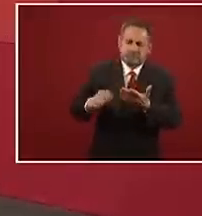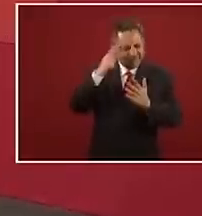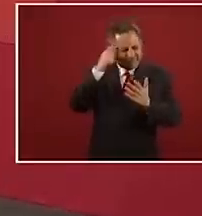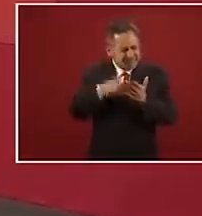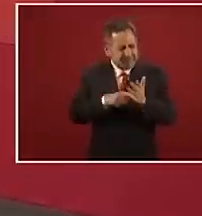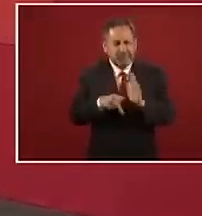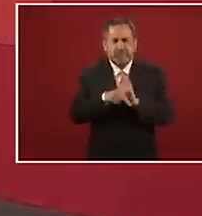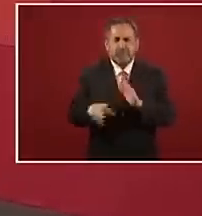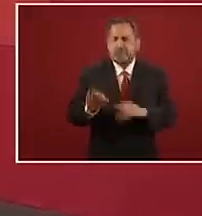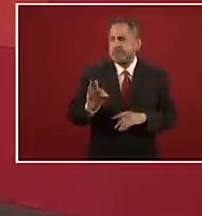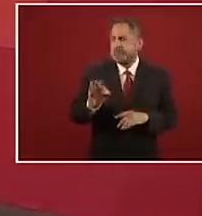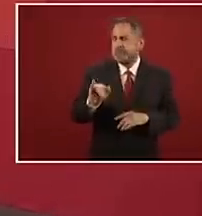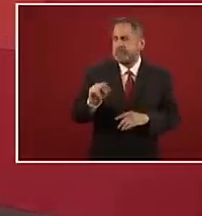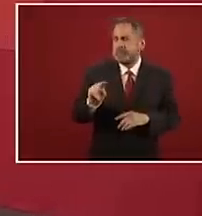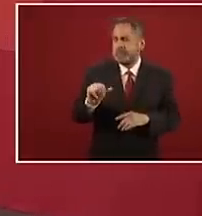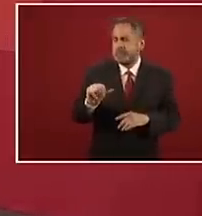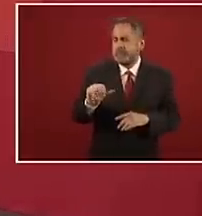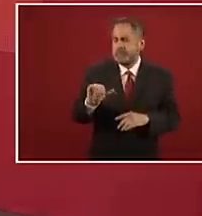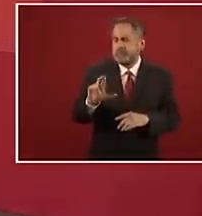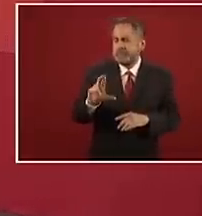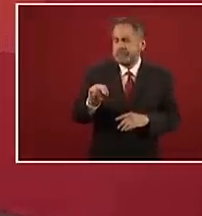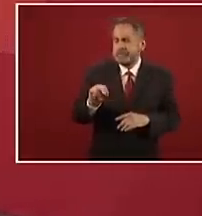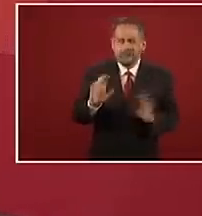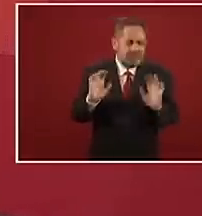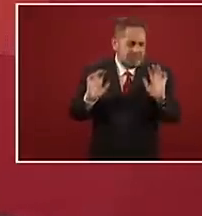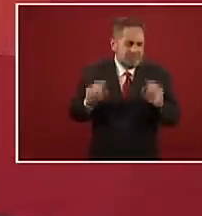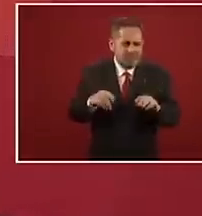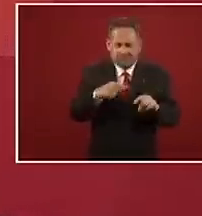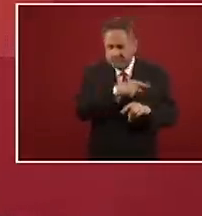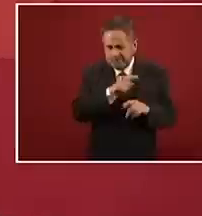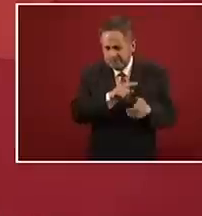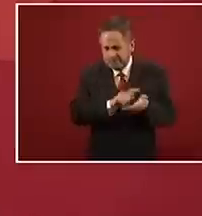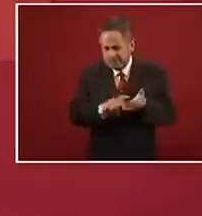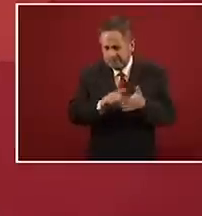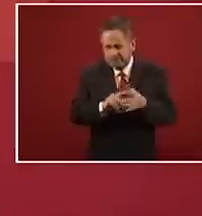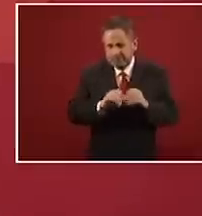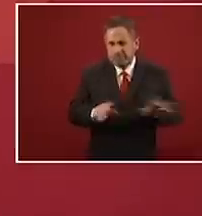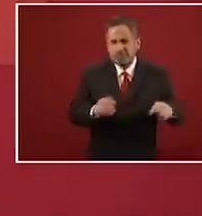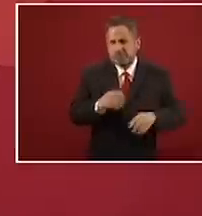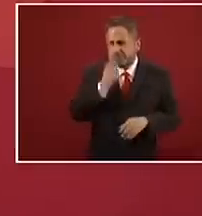Financiero, o donde publica,